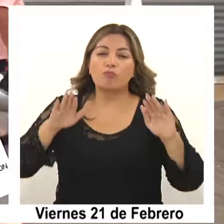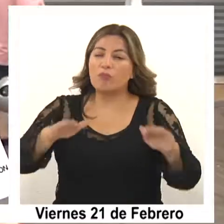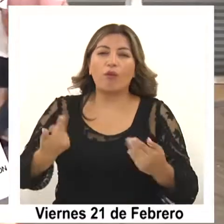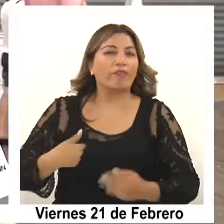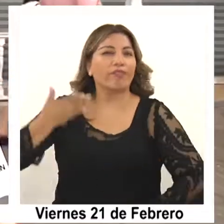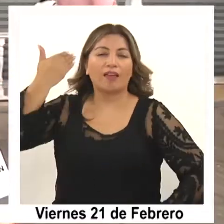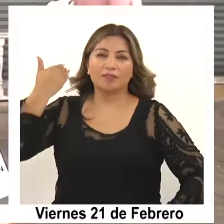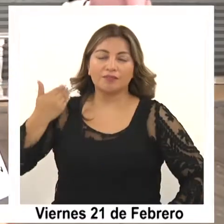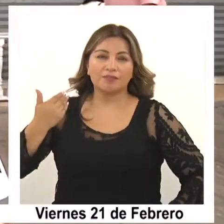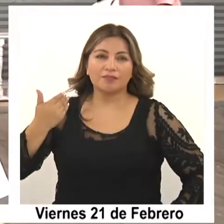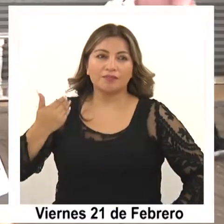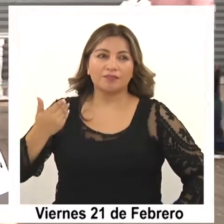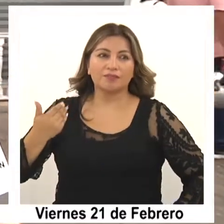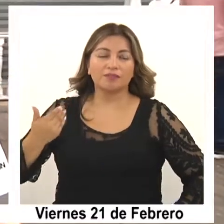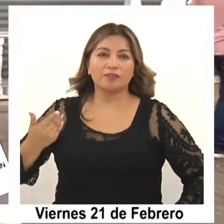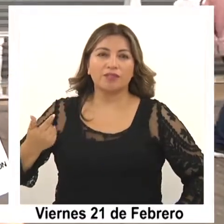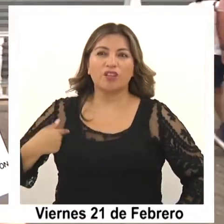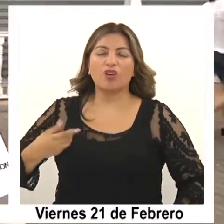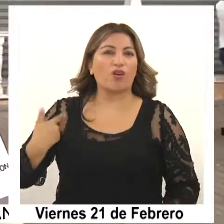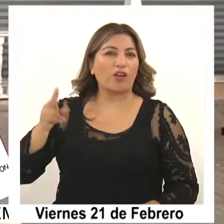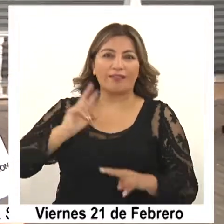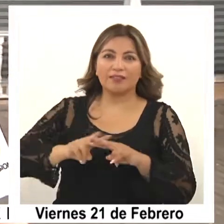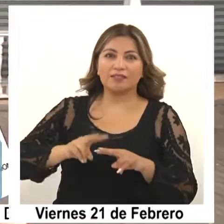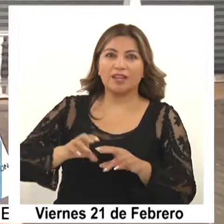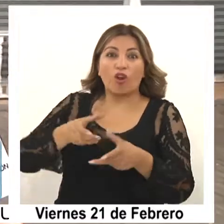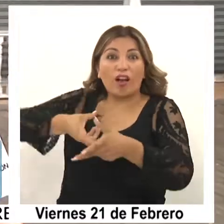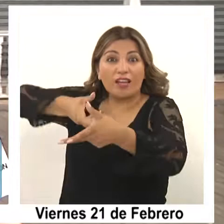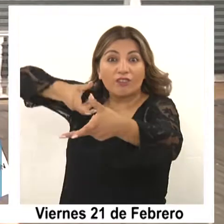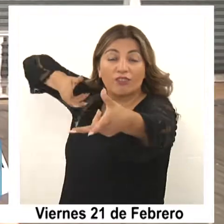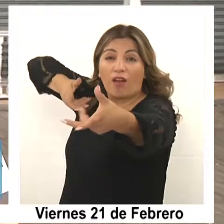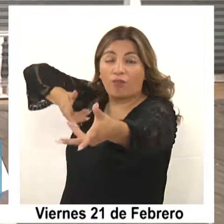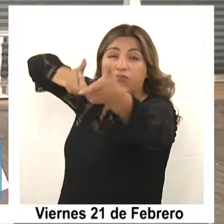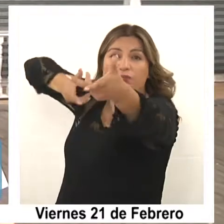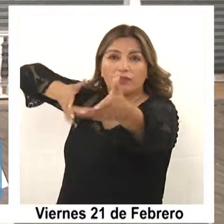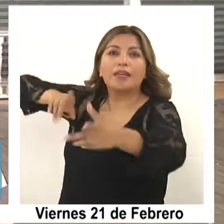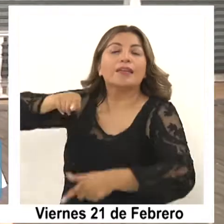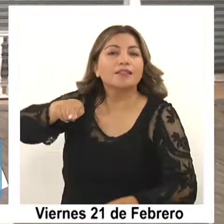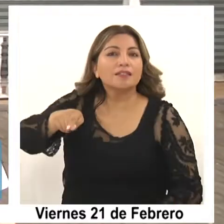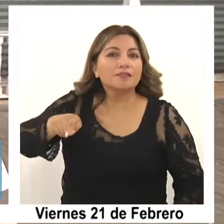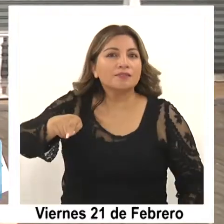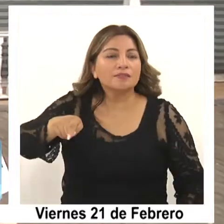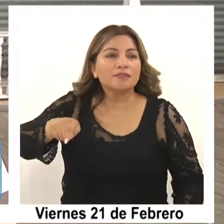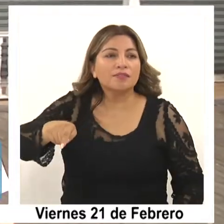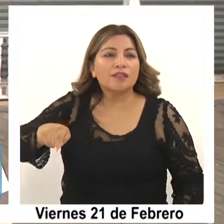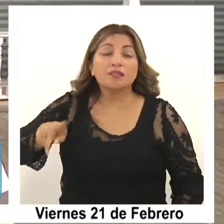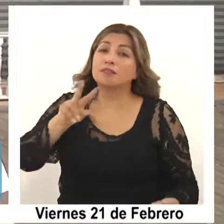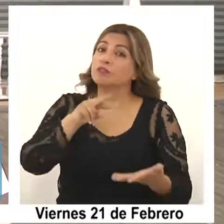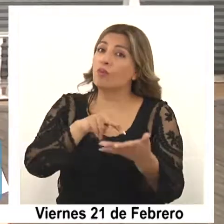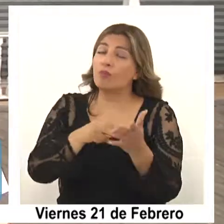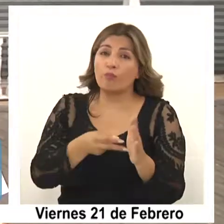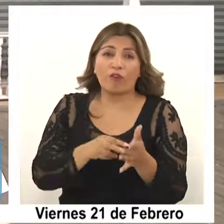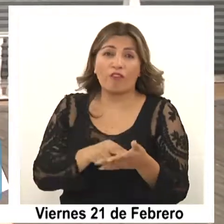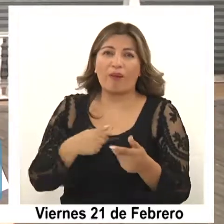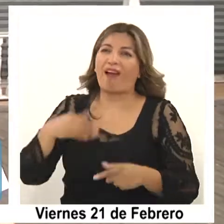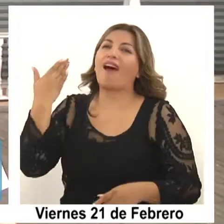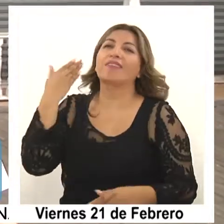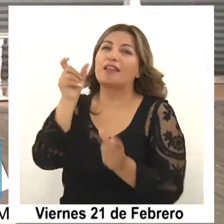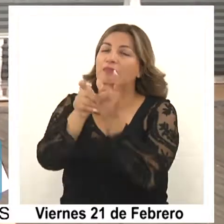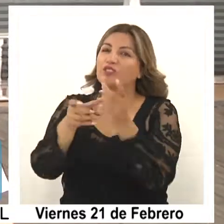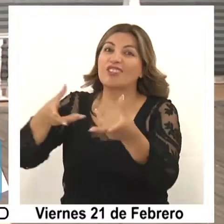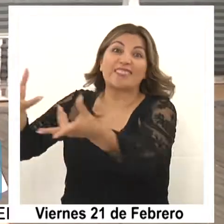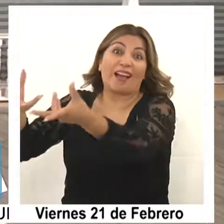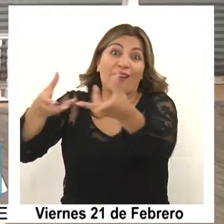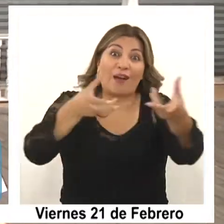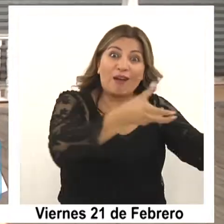actualmente que lo tenía. La vandalización que se hicieron de los cañones fue algo que perjudicó